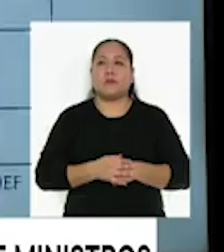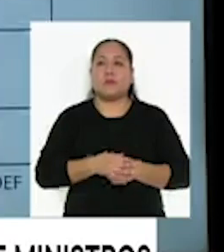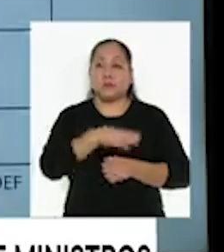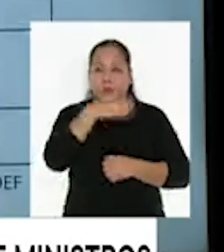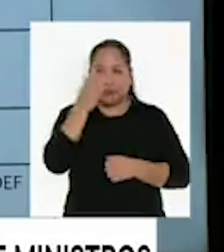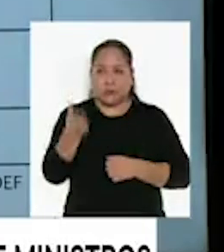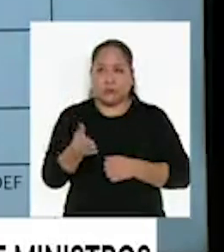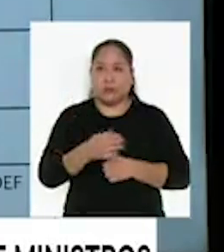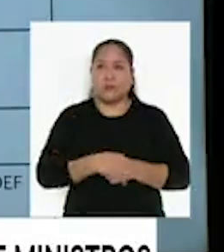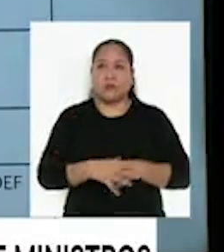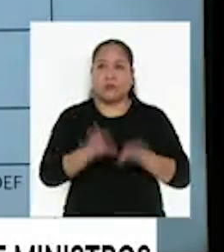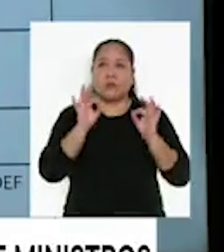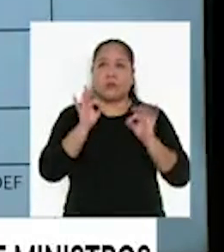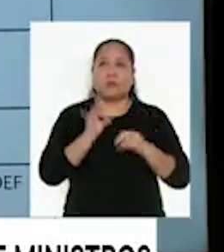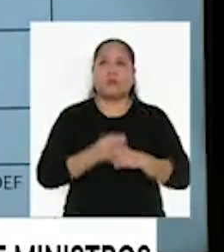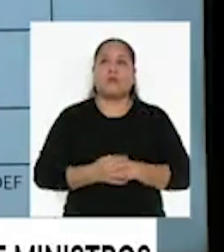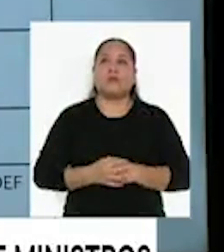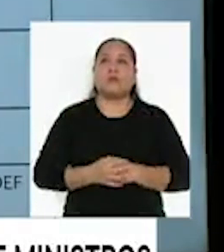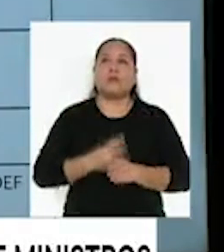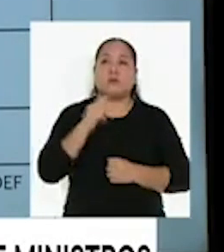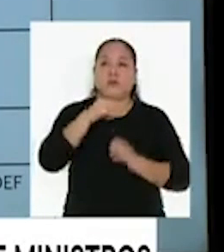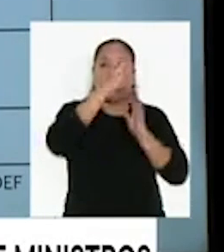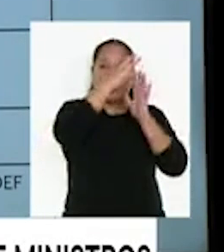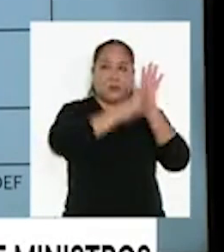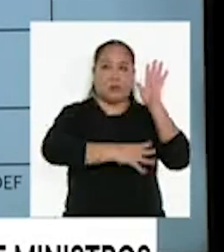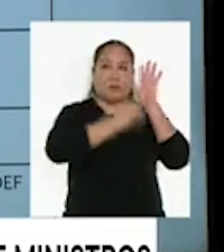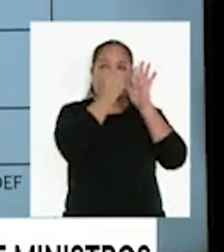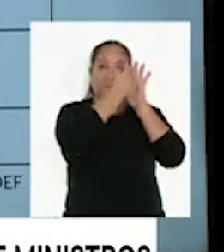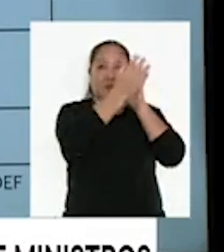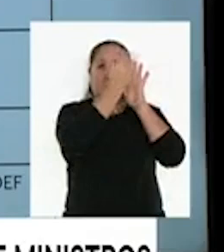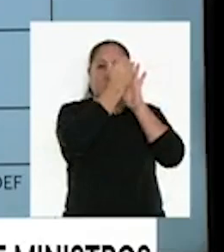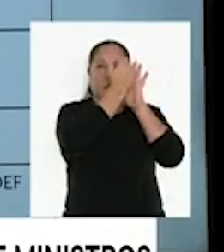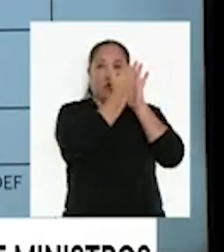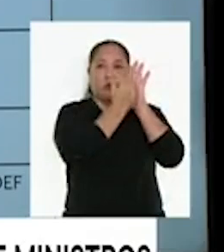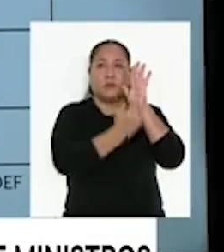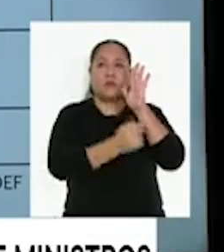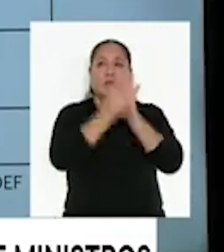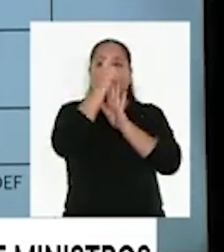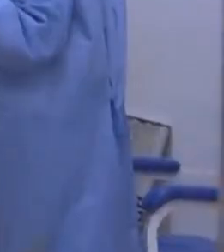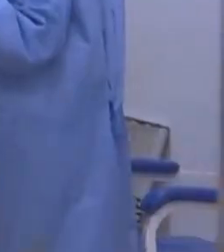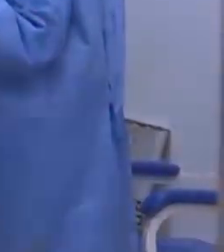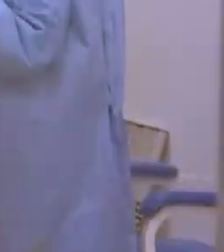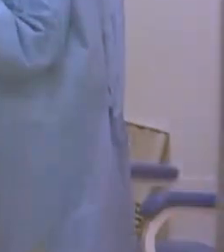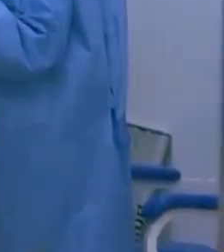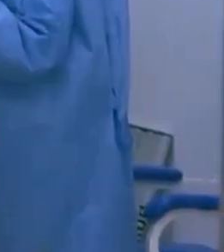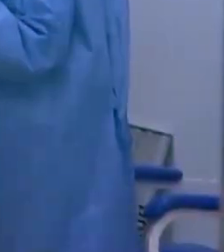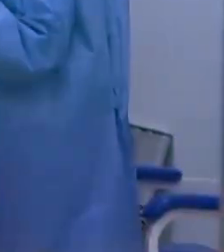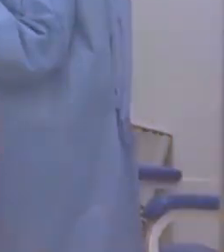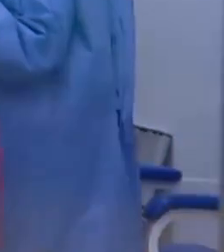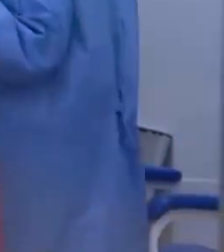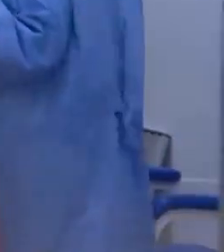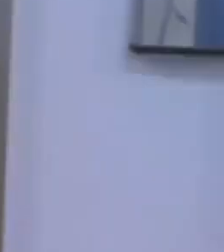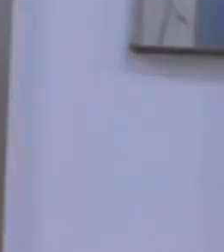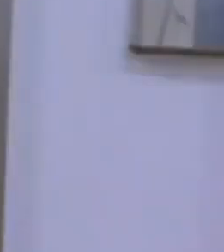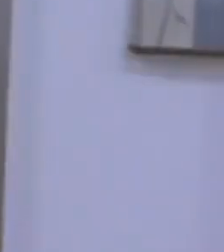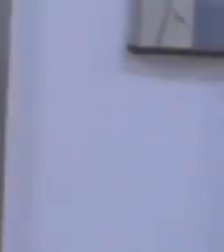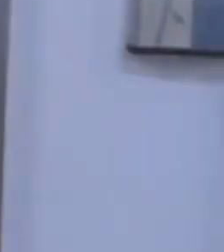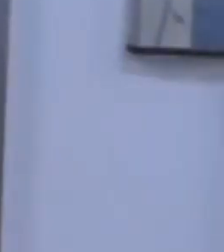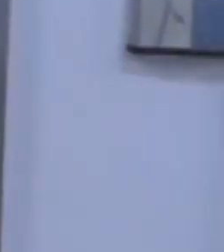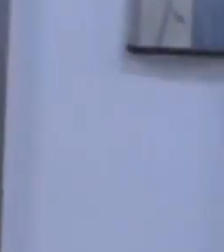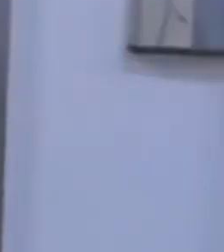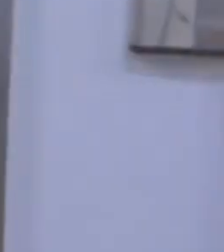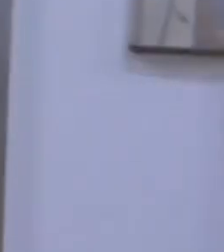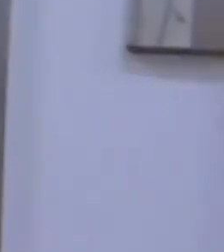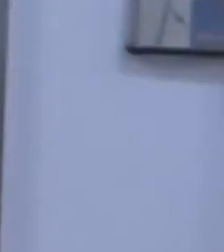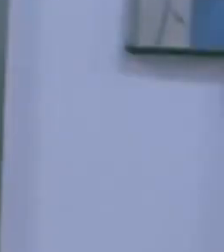mencionado, señaló durante su presentación que estos criterios siguen un orden según el grado de certeza que se tiene sobre la causa